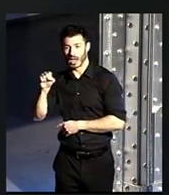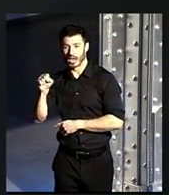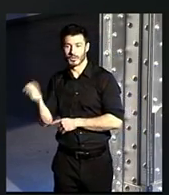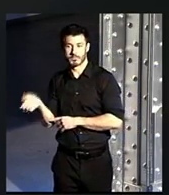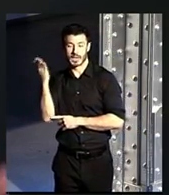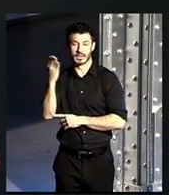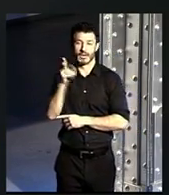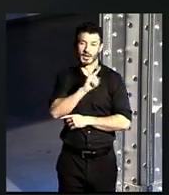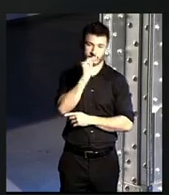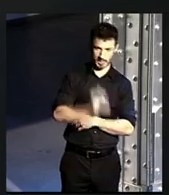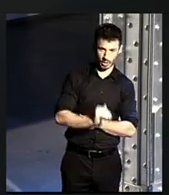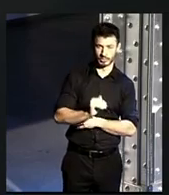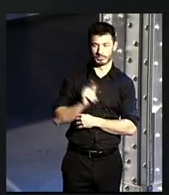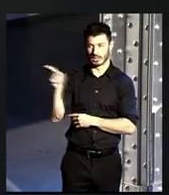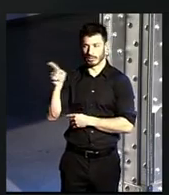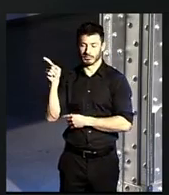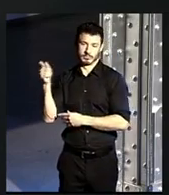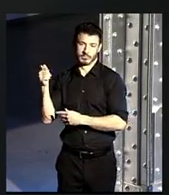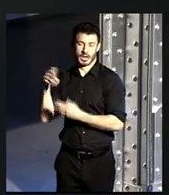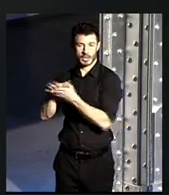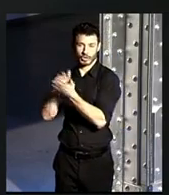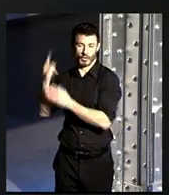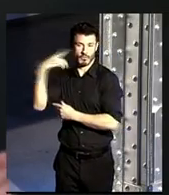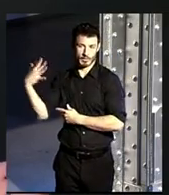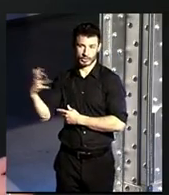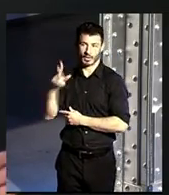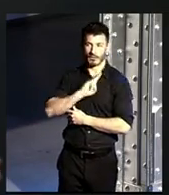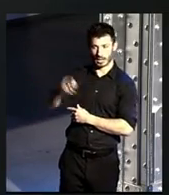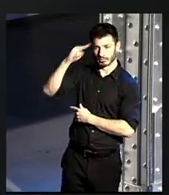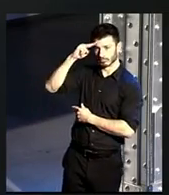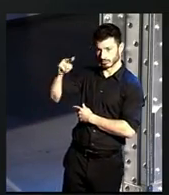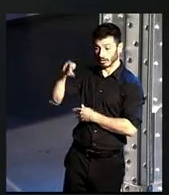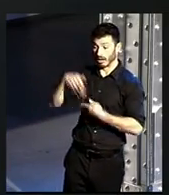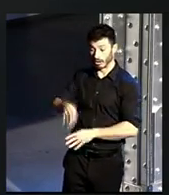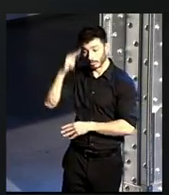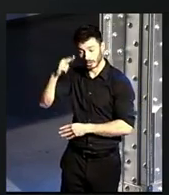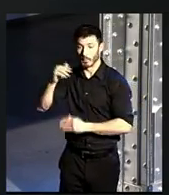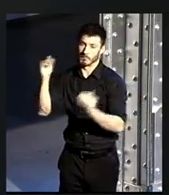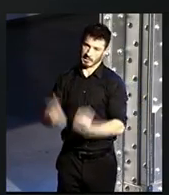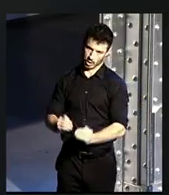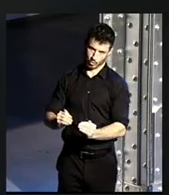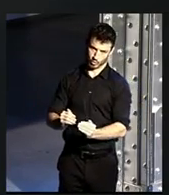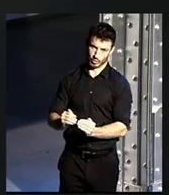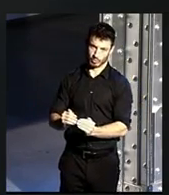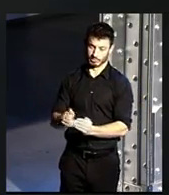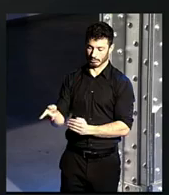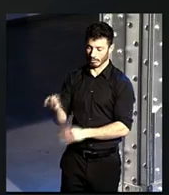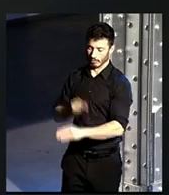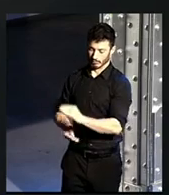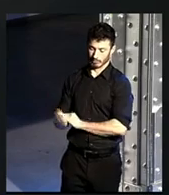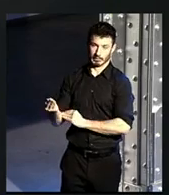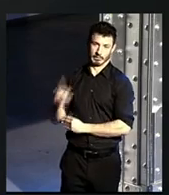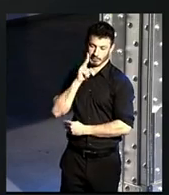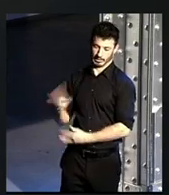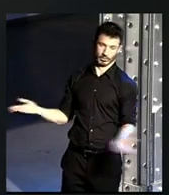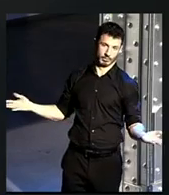famoso y todo. Digamos que Verne tenía más respeto para el padre que para el hijo. que había visto nacer casi, ¿no?